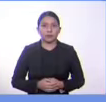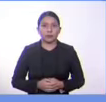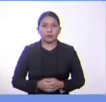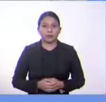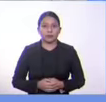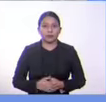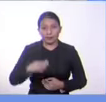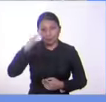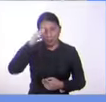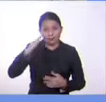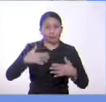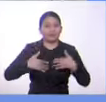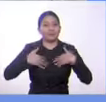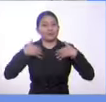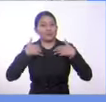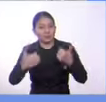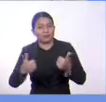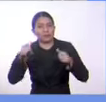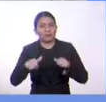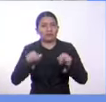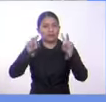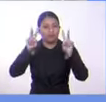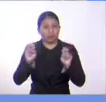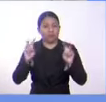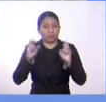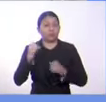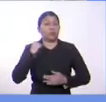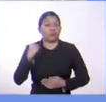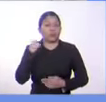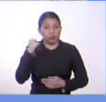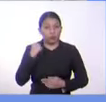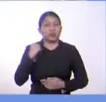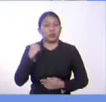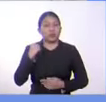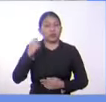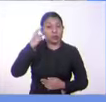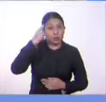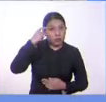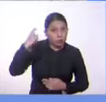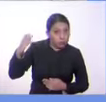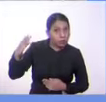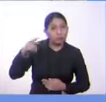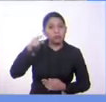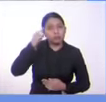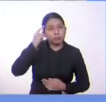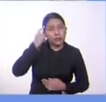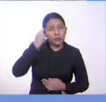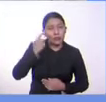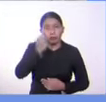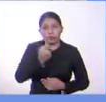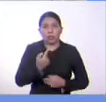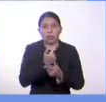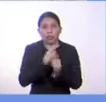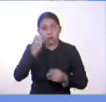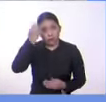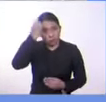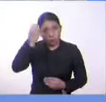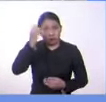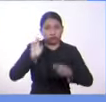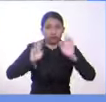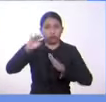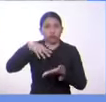Hola, ¿cómo están? Vamos a hablar de una cuestión fundamental para la democracia en el país, que es la reforma electoral que